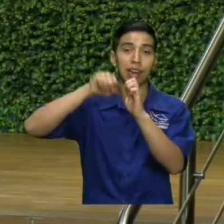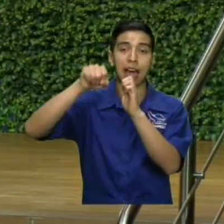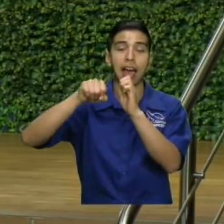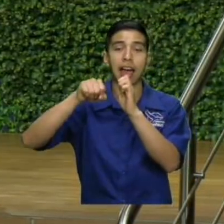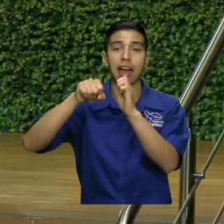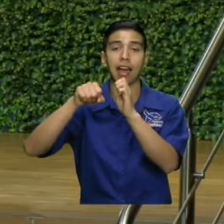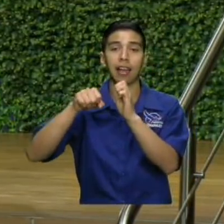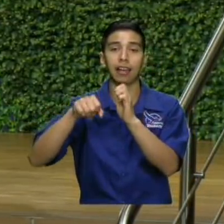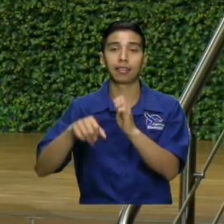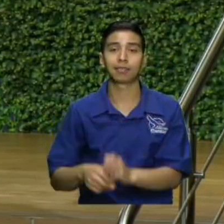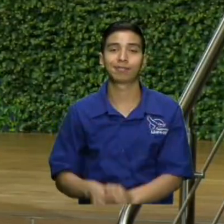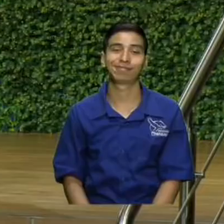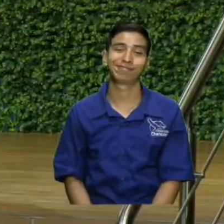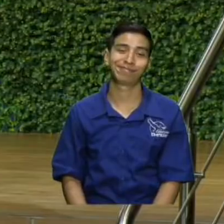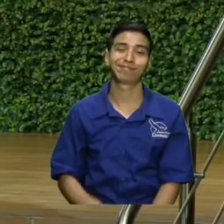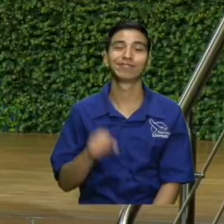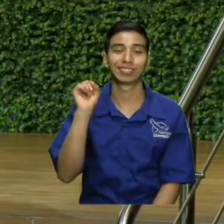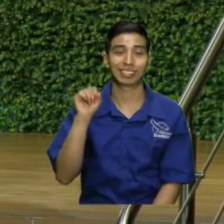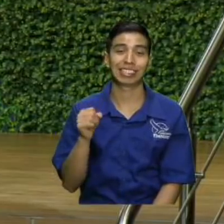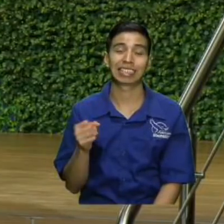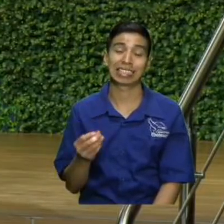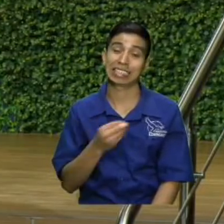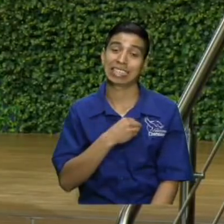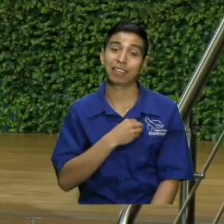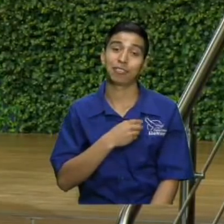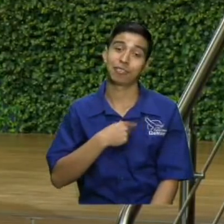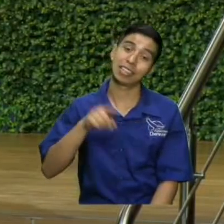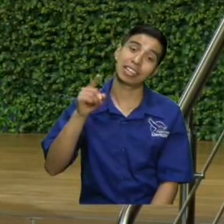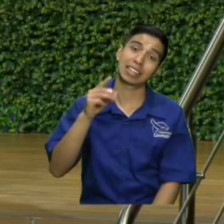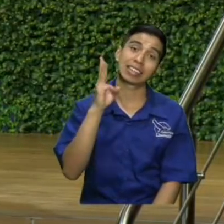Ay, ay, ay, chacatay.